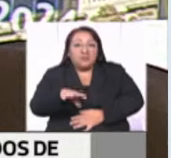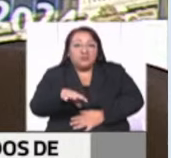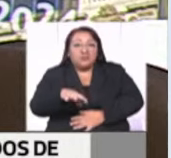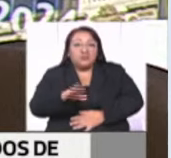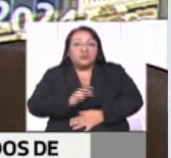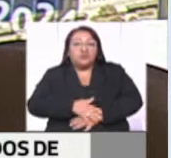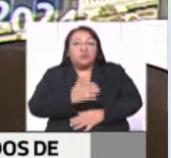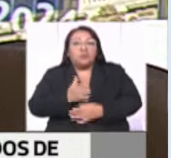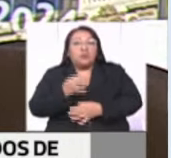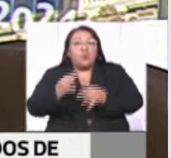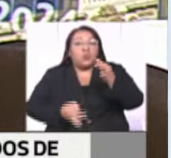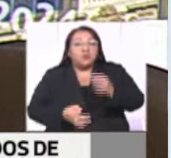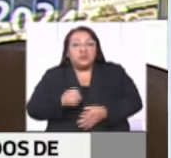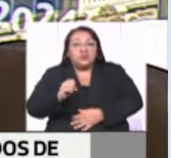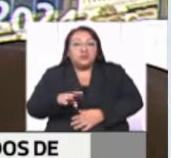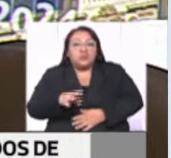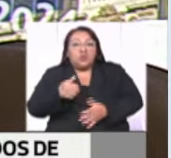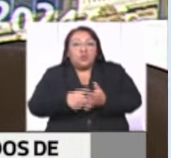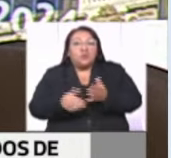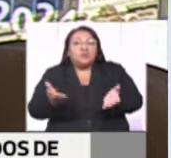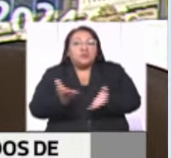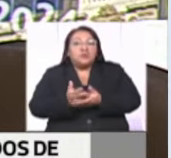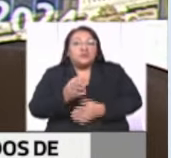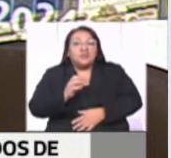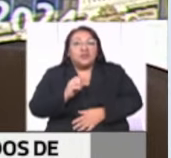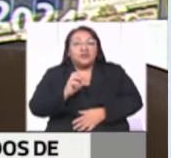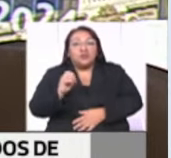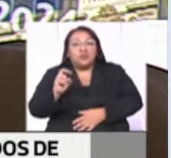mediante sentencia recaída en el expediente